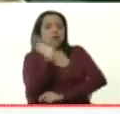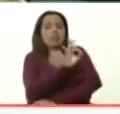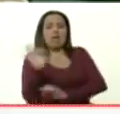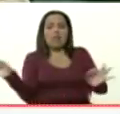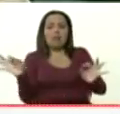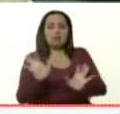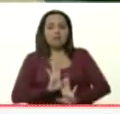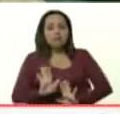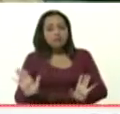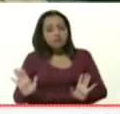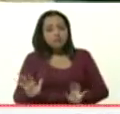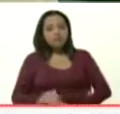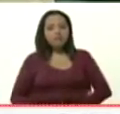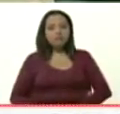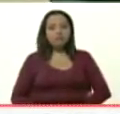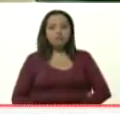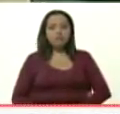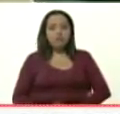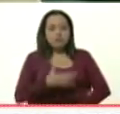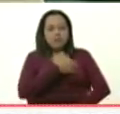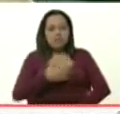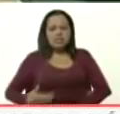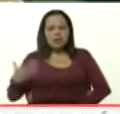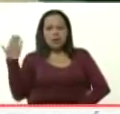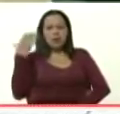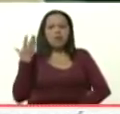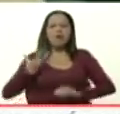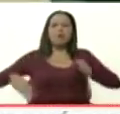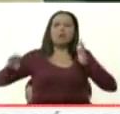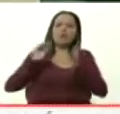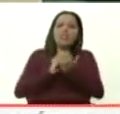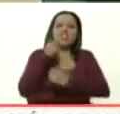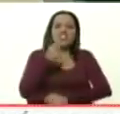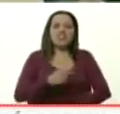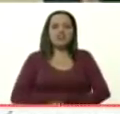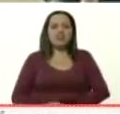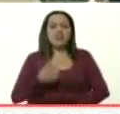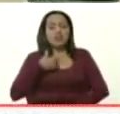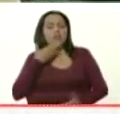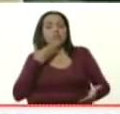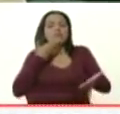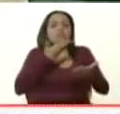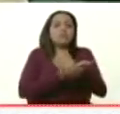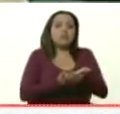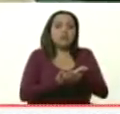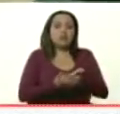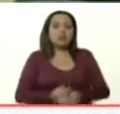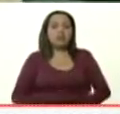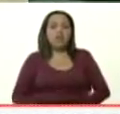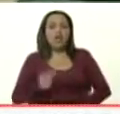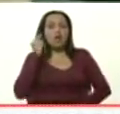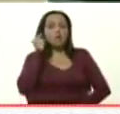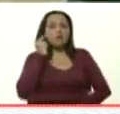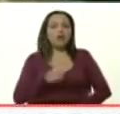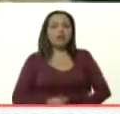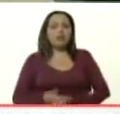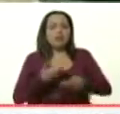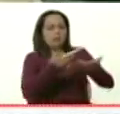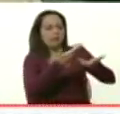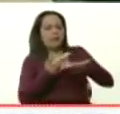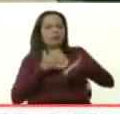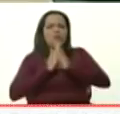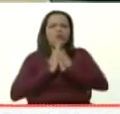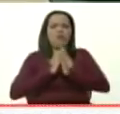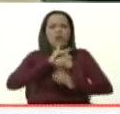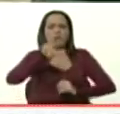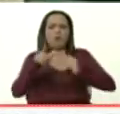Y Iván Duque hoy volvió a decir que él le va a solicitar a esta senadora, a Juan Guaidó. Es